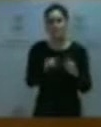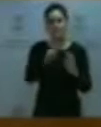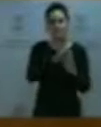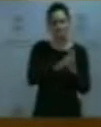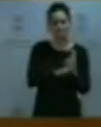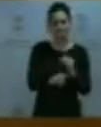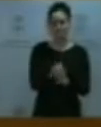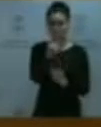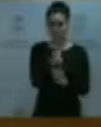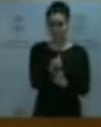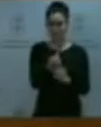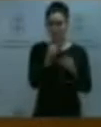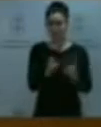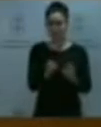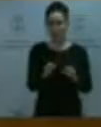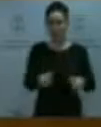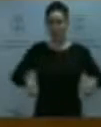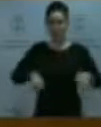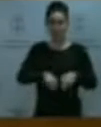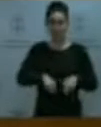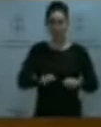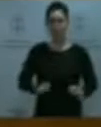en el 15, porque se cumple